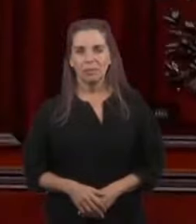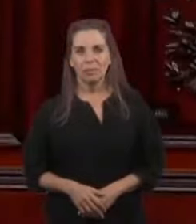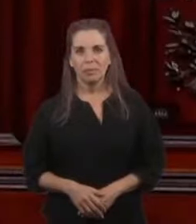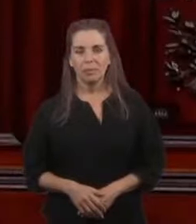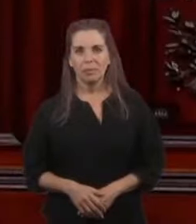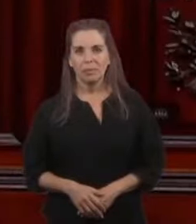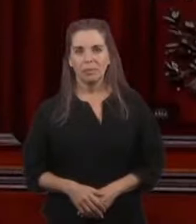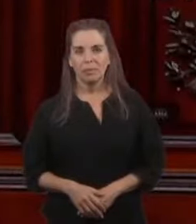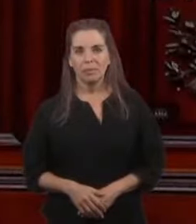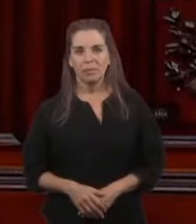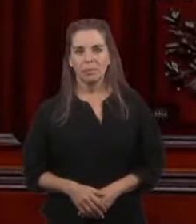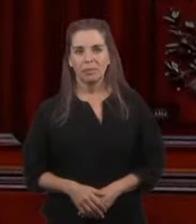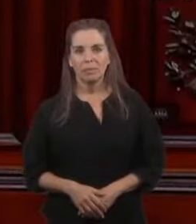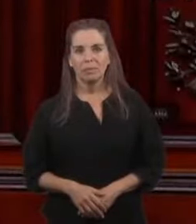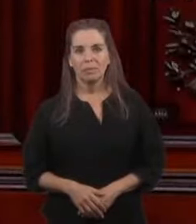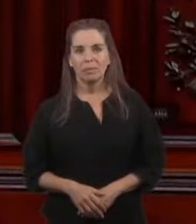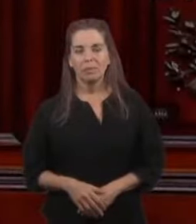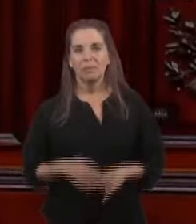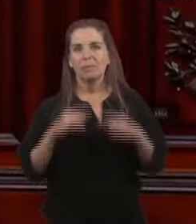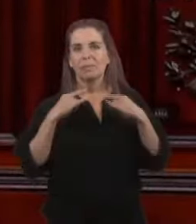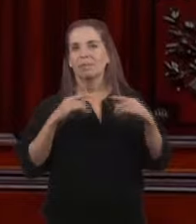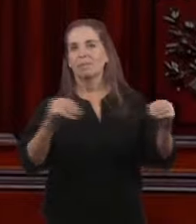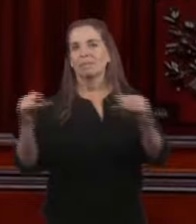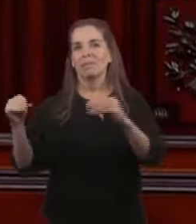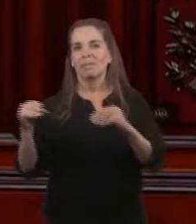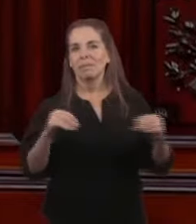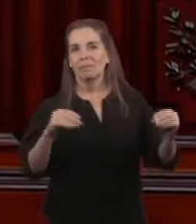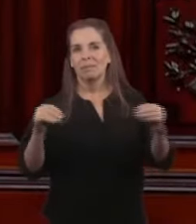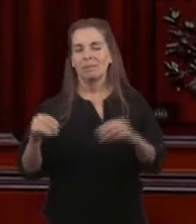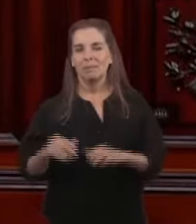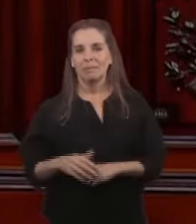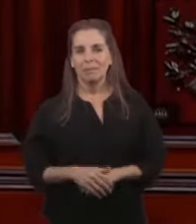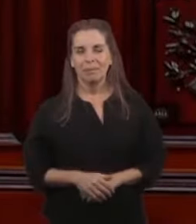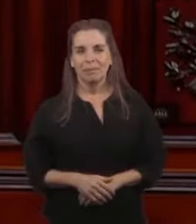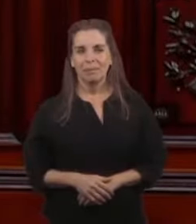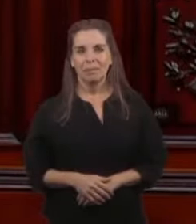dificultad Dale aoo